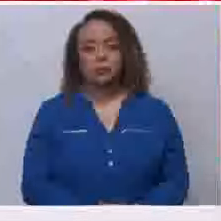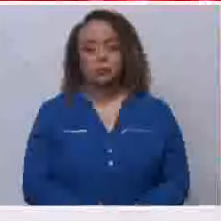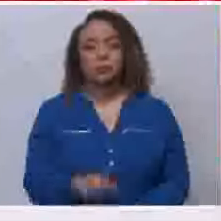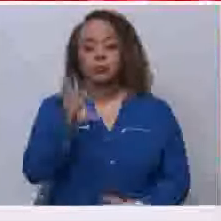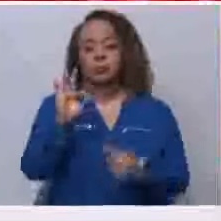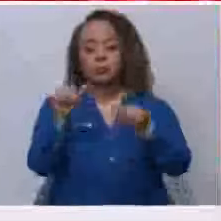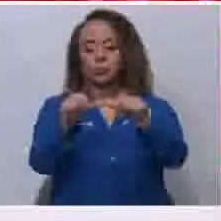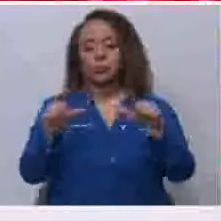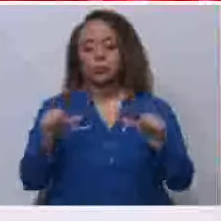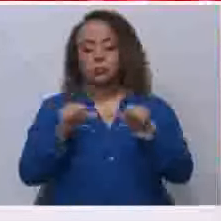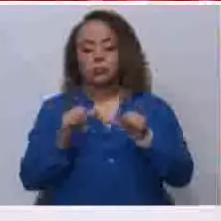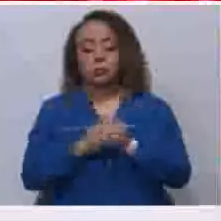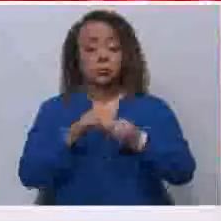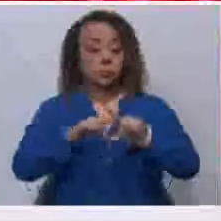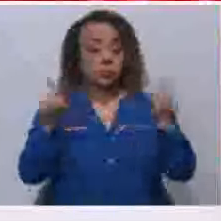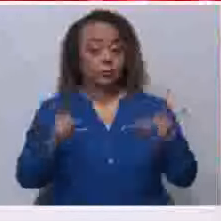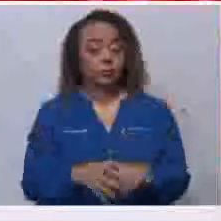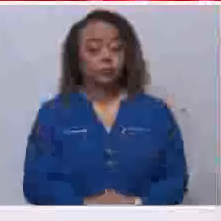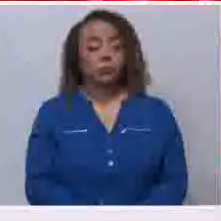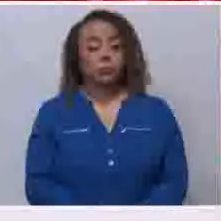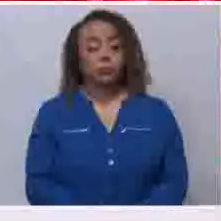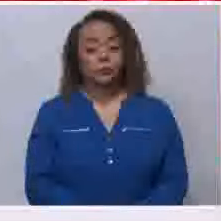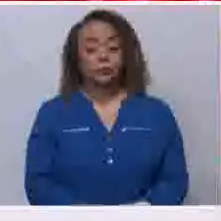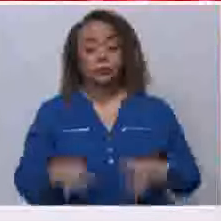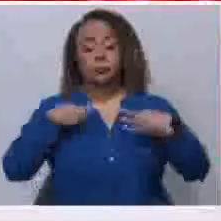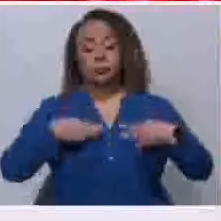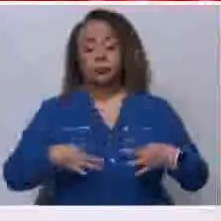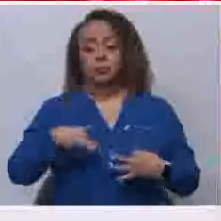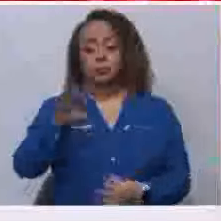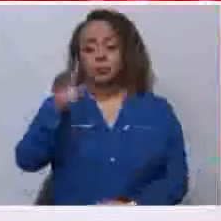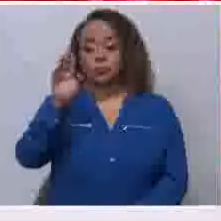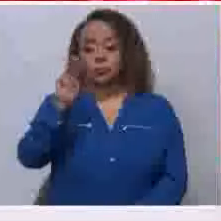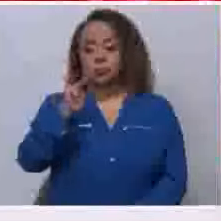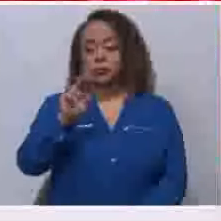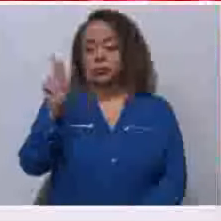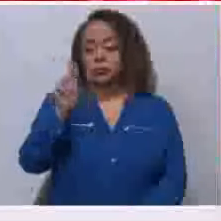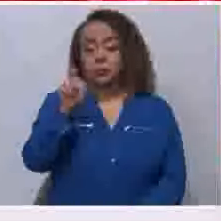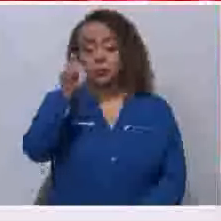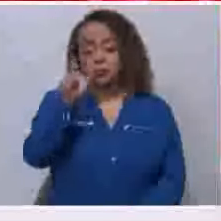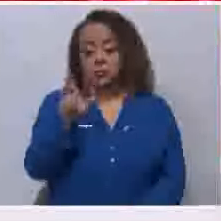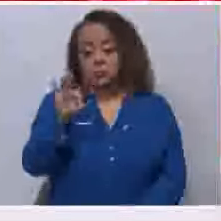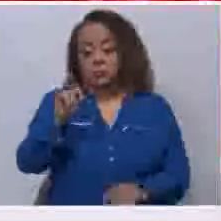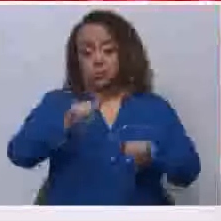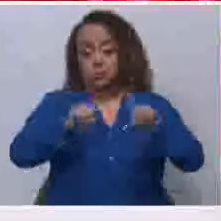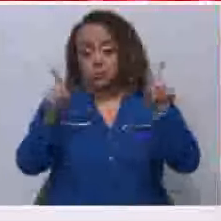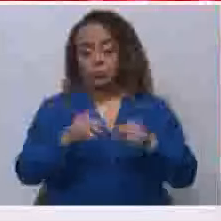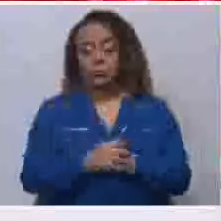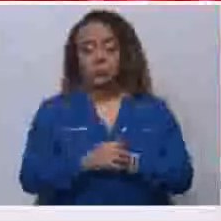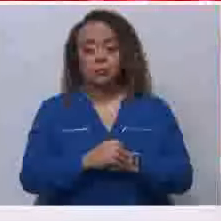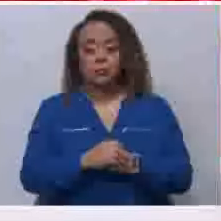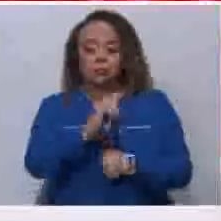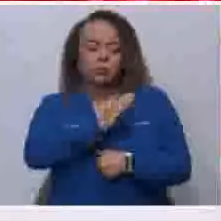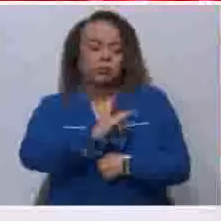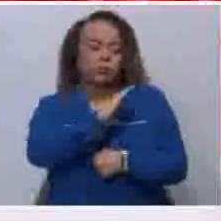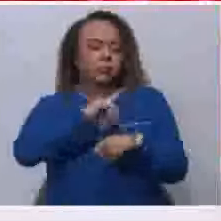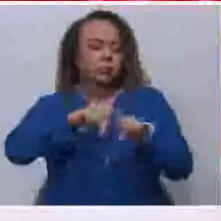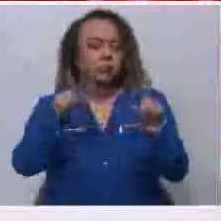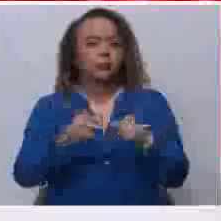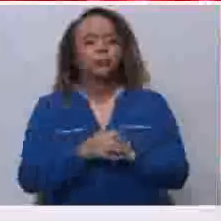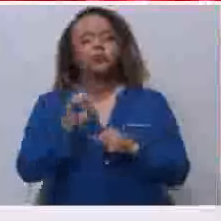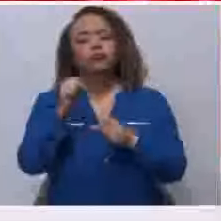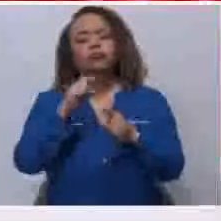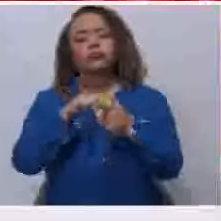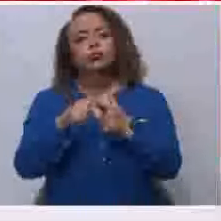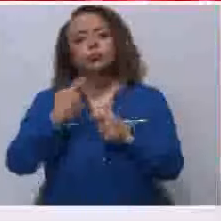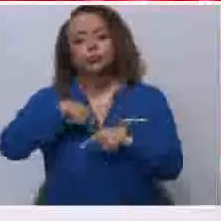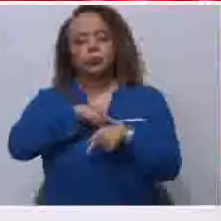área. En cambio, el biotipo de Manfred Ugalde es un 9 distinto. Sí, sí, con características como diferentes. Exacto, entonces yo creo que